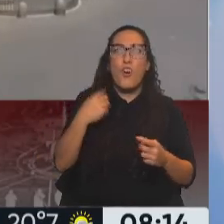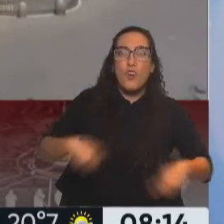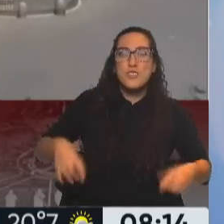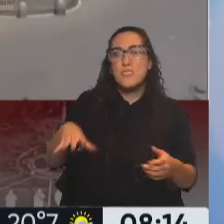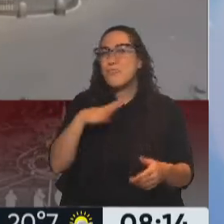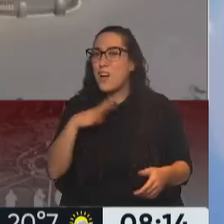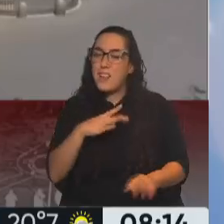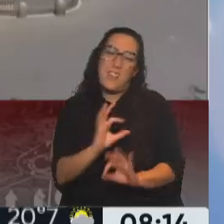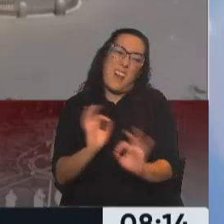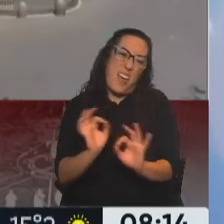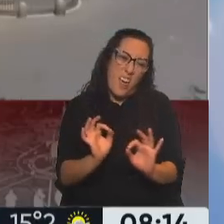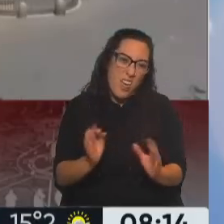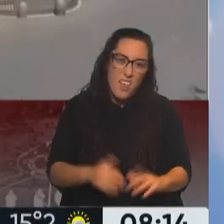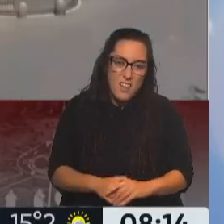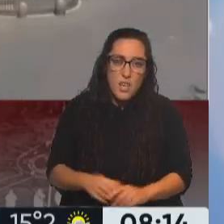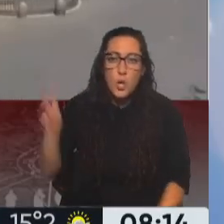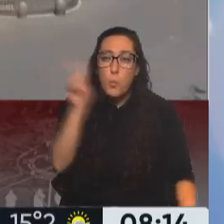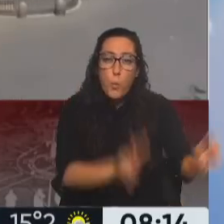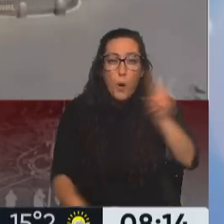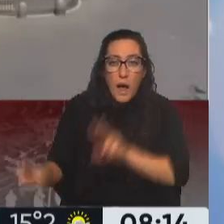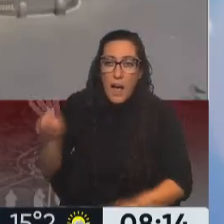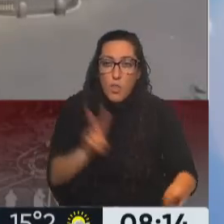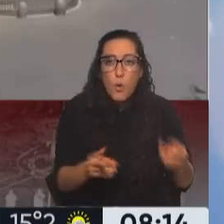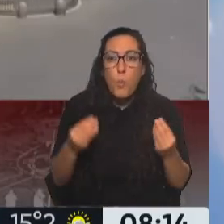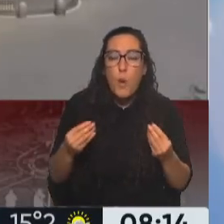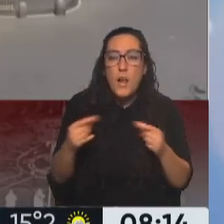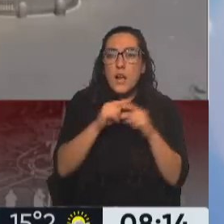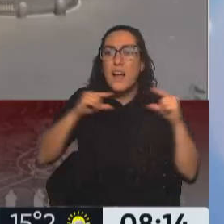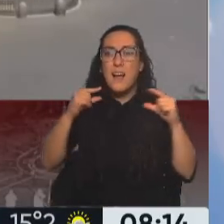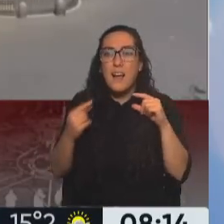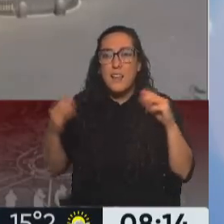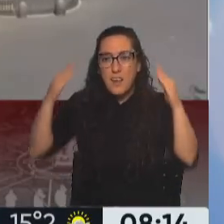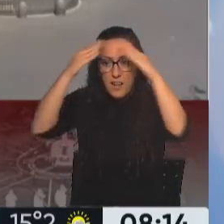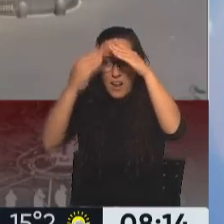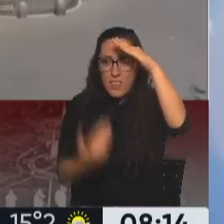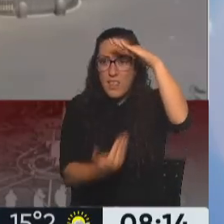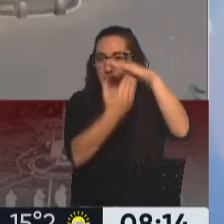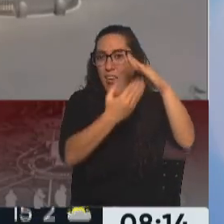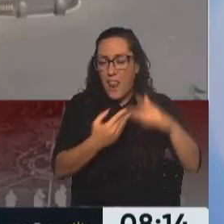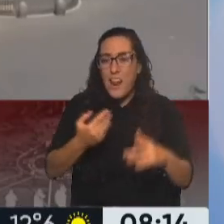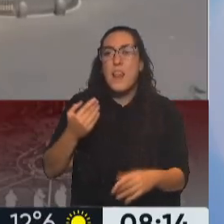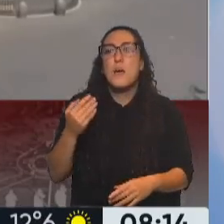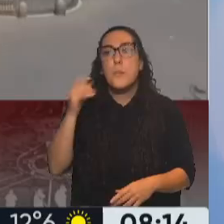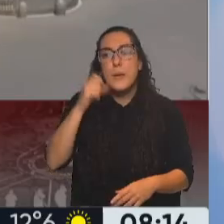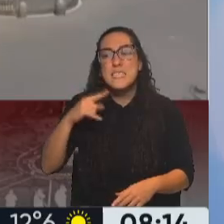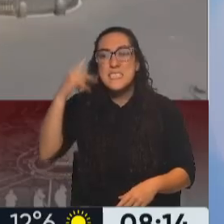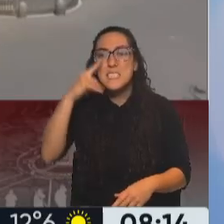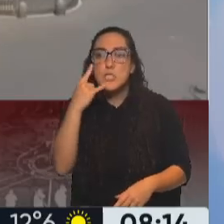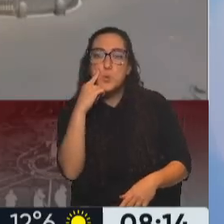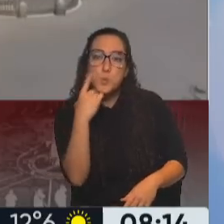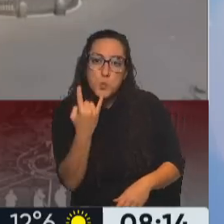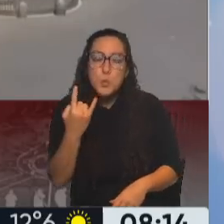cosas que se está buscando es si el cardenal Becciu hay alguna carta donde